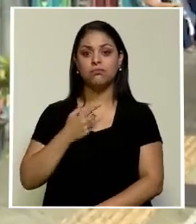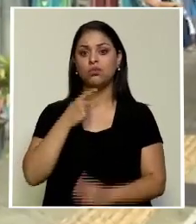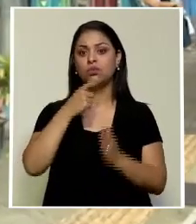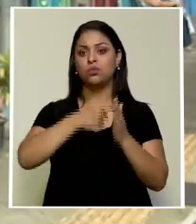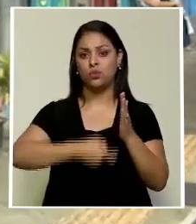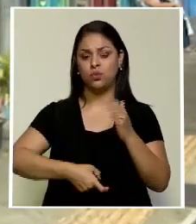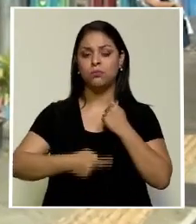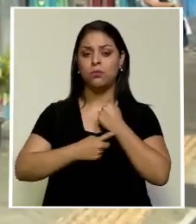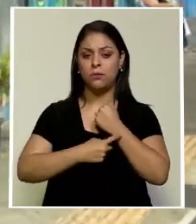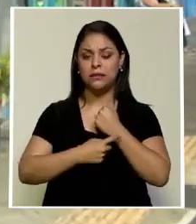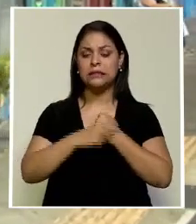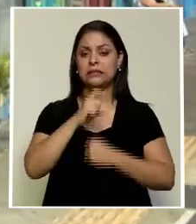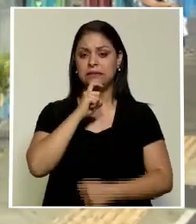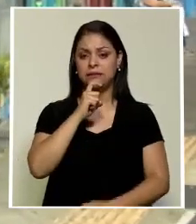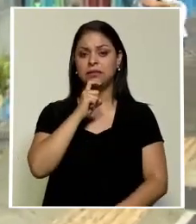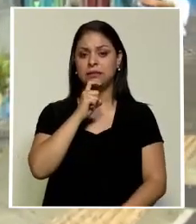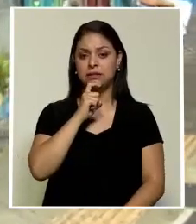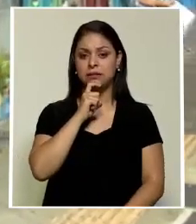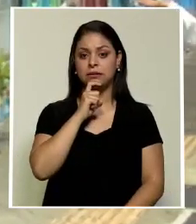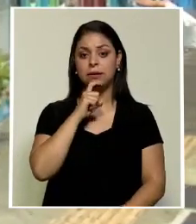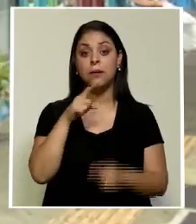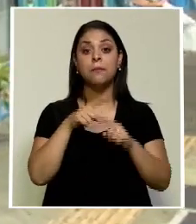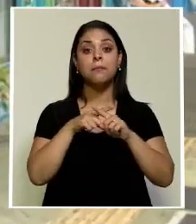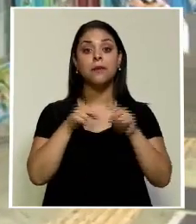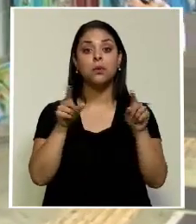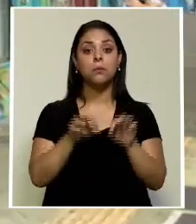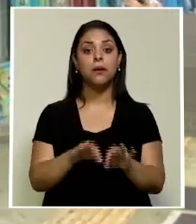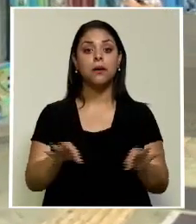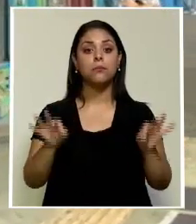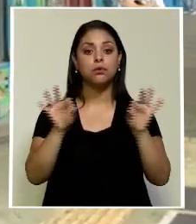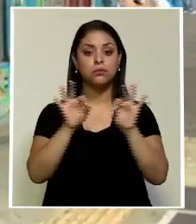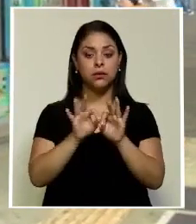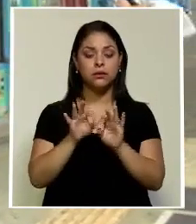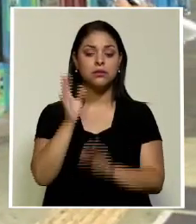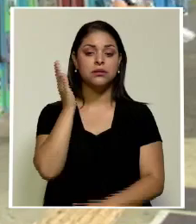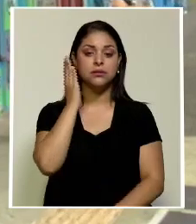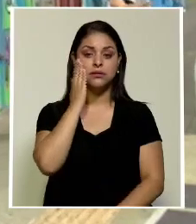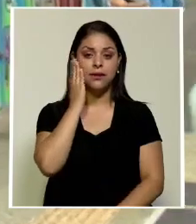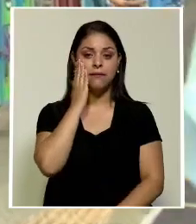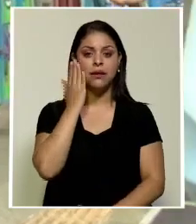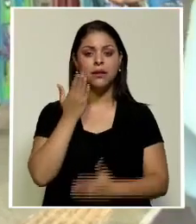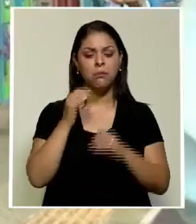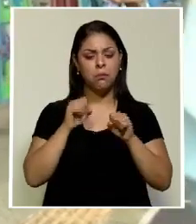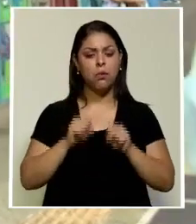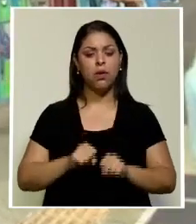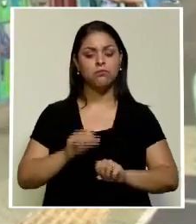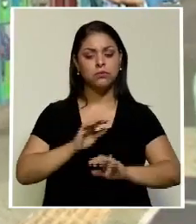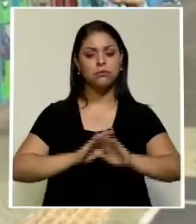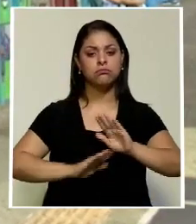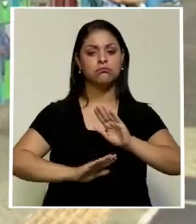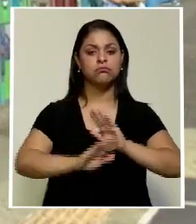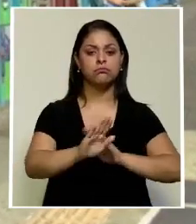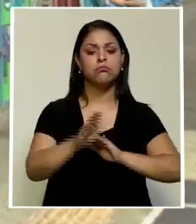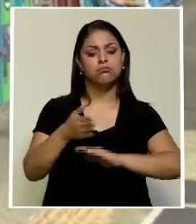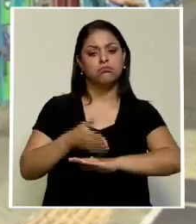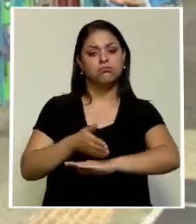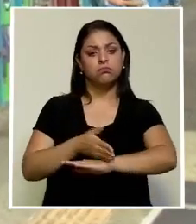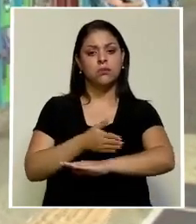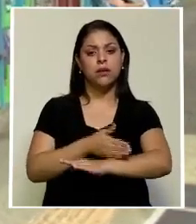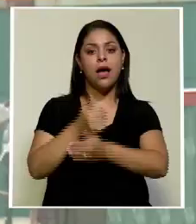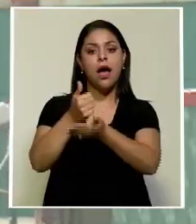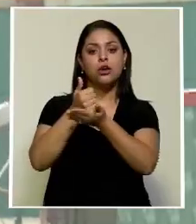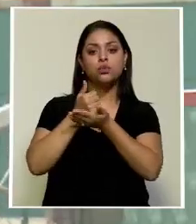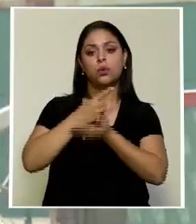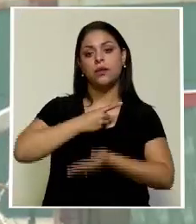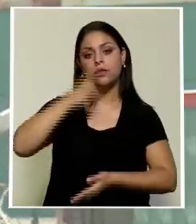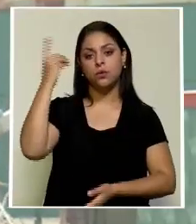muy difíciles, pero lo más importante es saber de que podemos superar, podemos salir adelante con la ayuda de